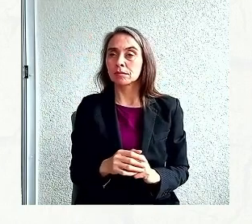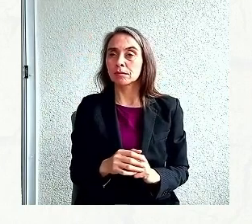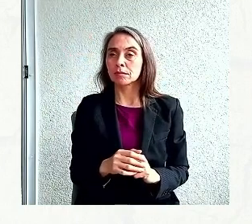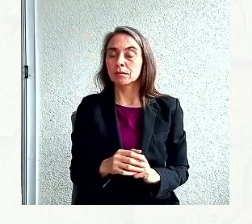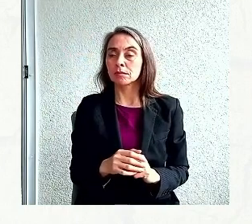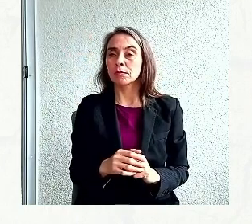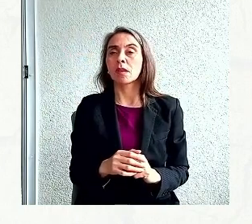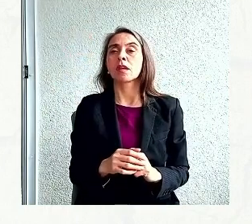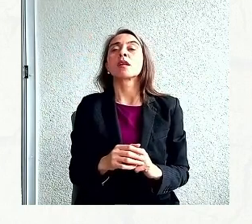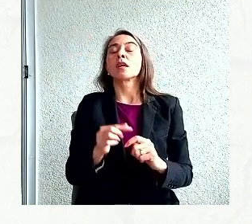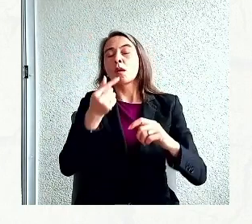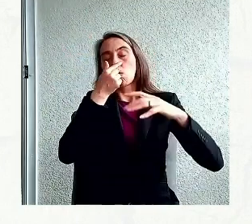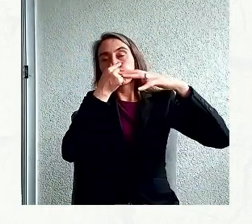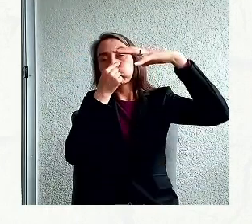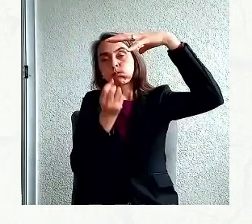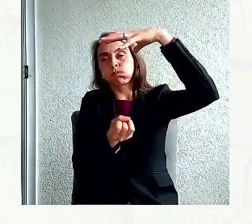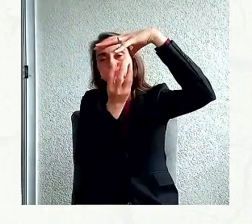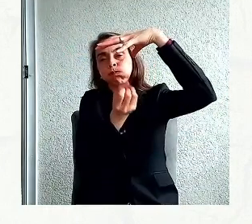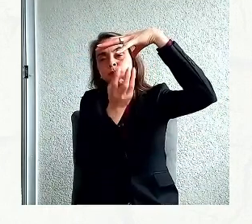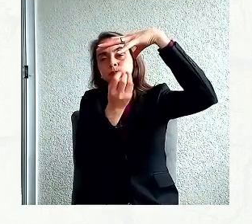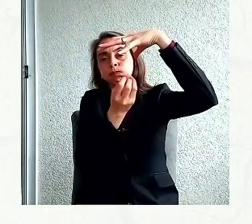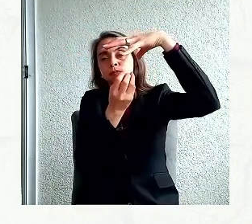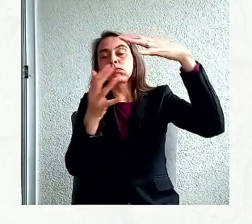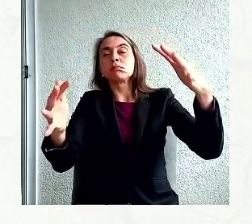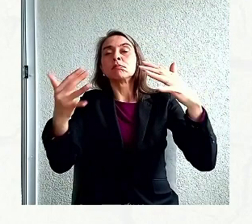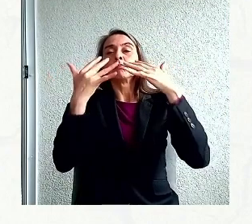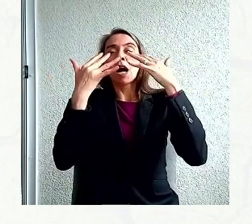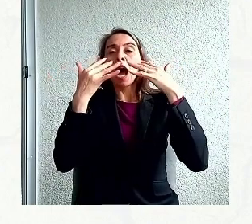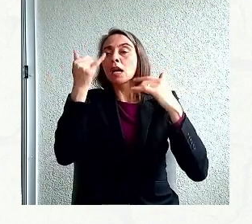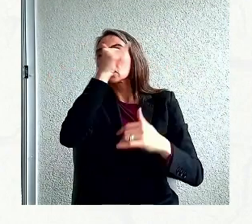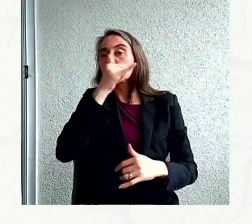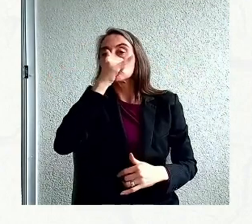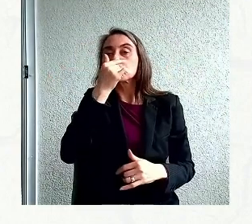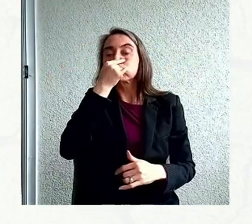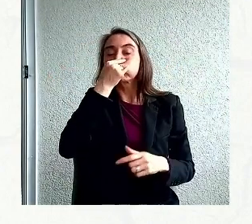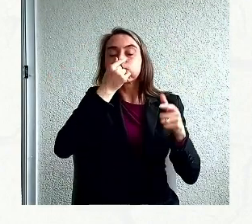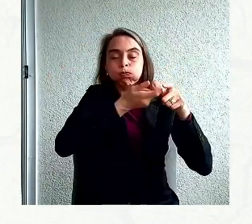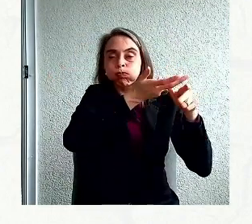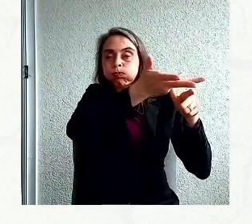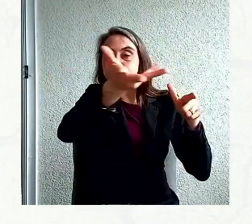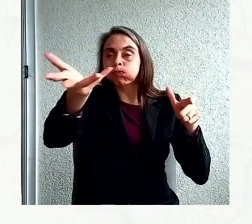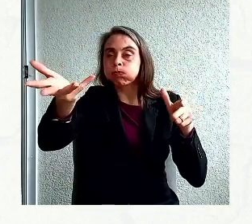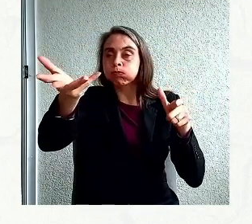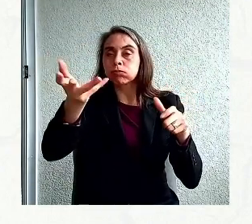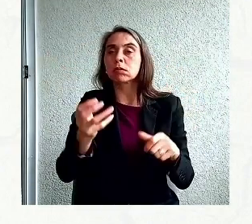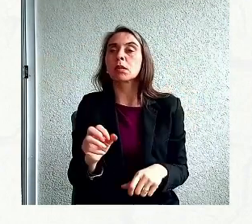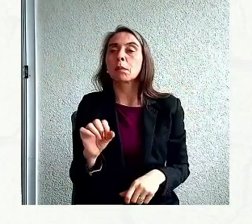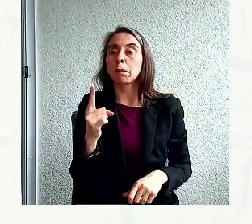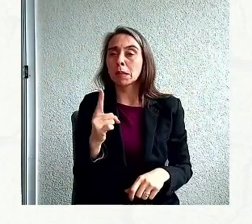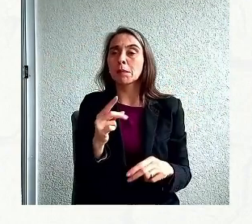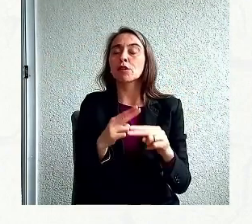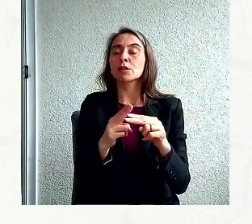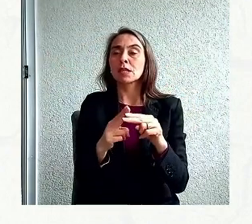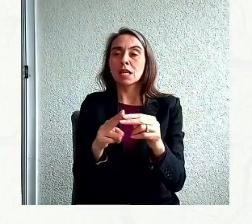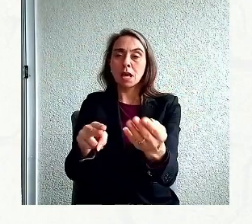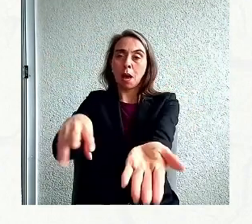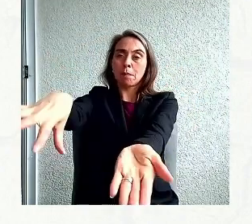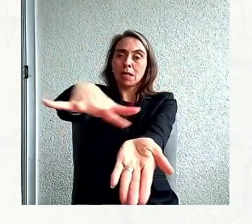muy rápido, primero por la región subantártica, los glaciares y la crisis hídrica, y esto lo voy a hacer muy rápido